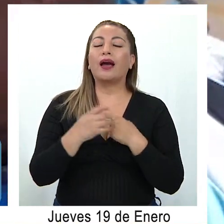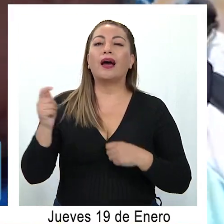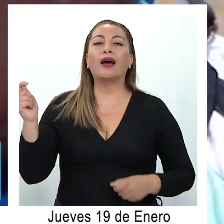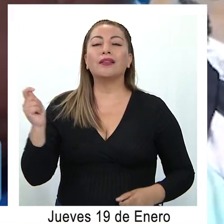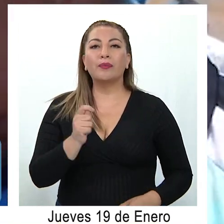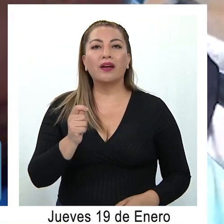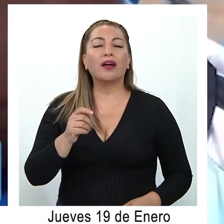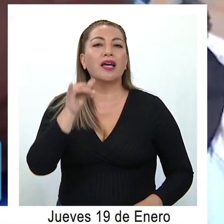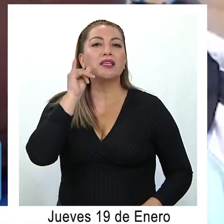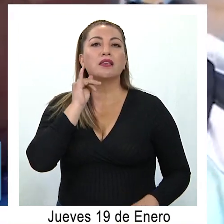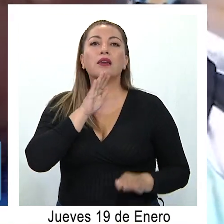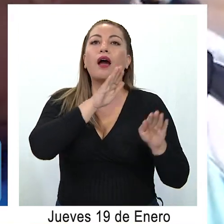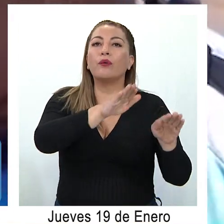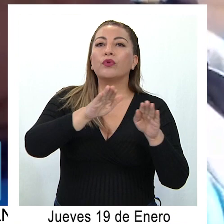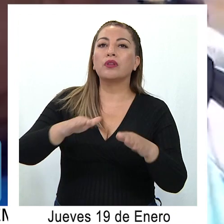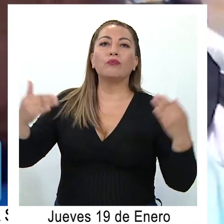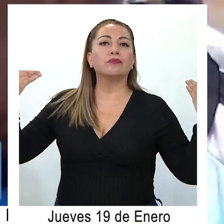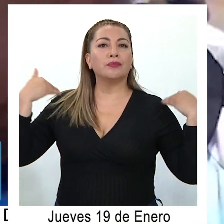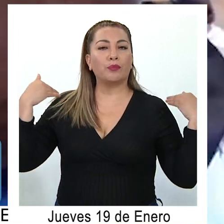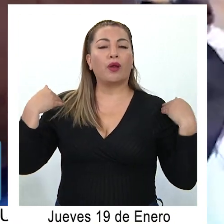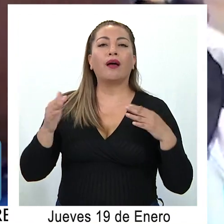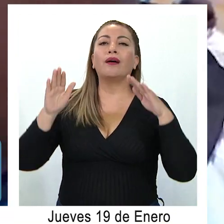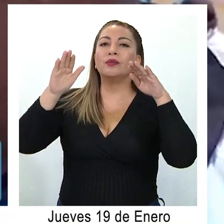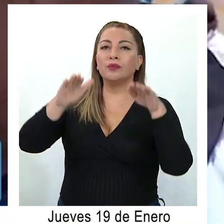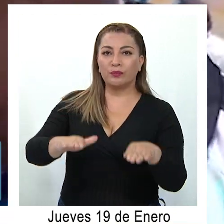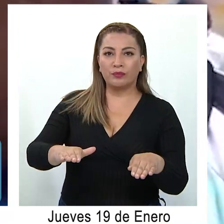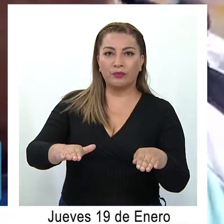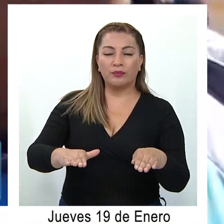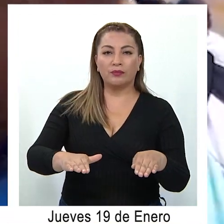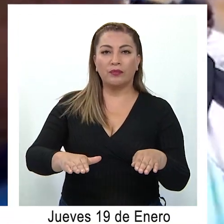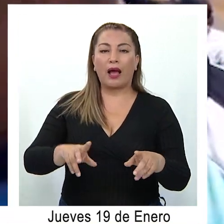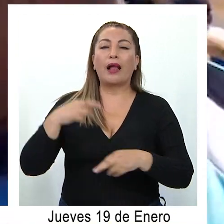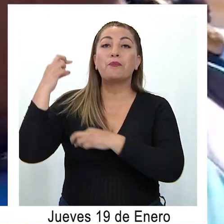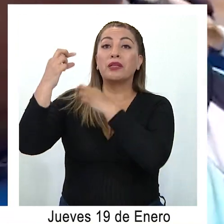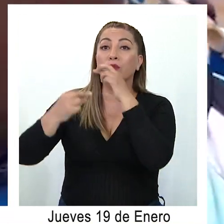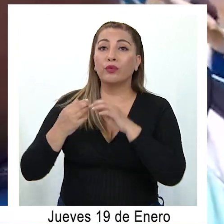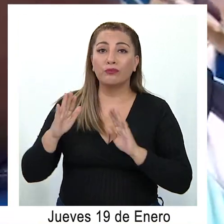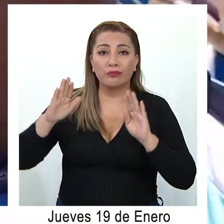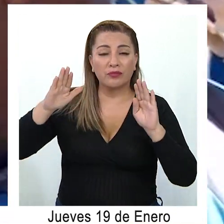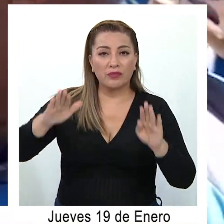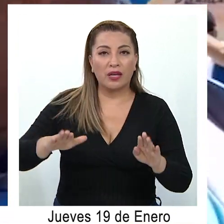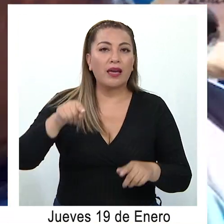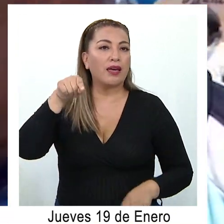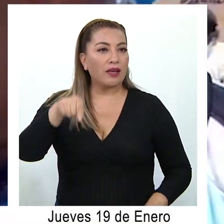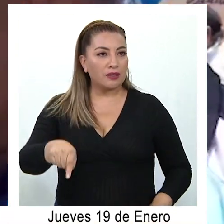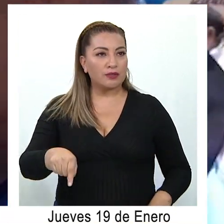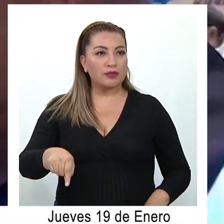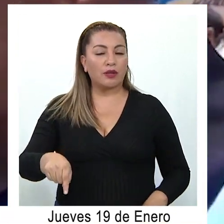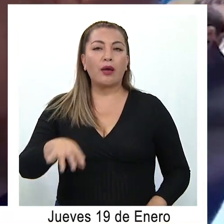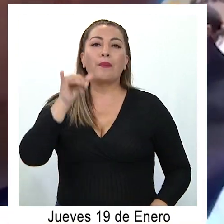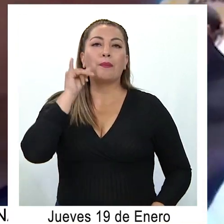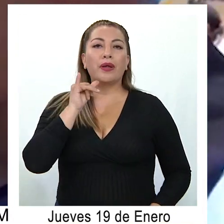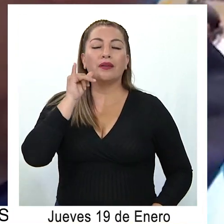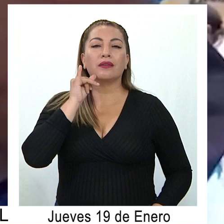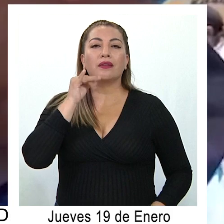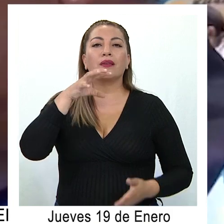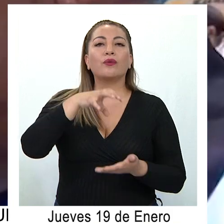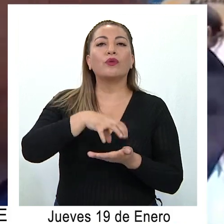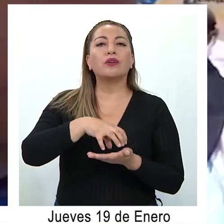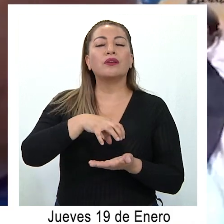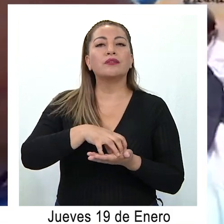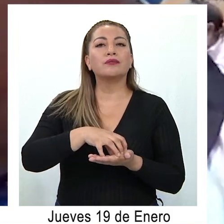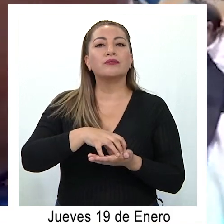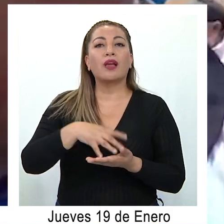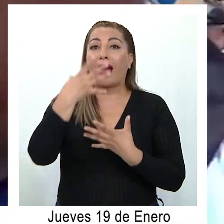ciudad, apostamos al deporte y apostamos también al patrimonio. Tenemos que tener la fórmula para que Iquique sea una de las ciudades más